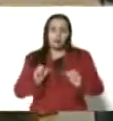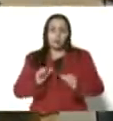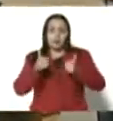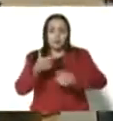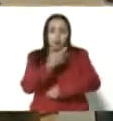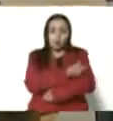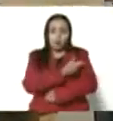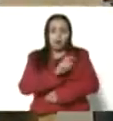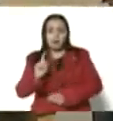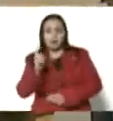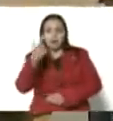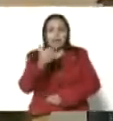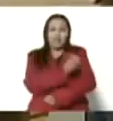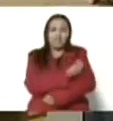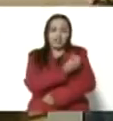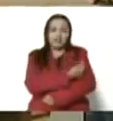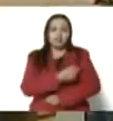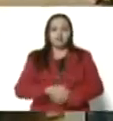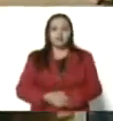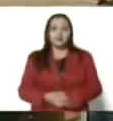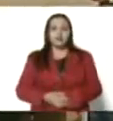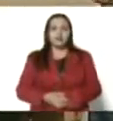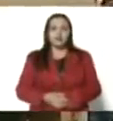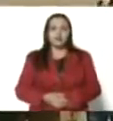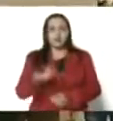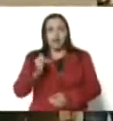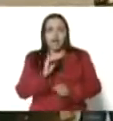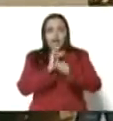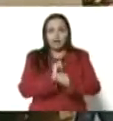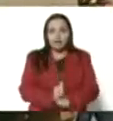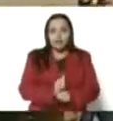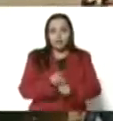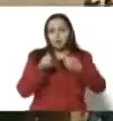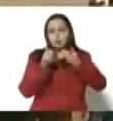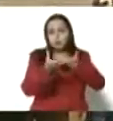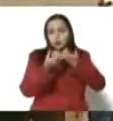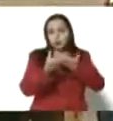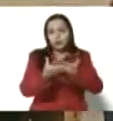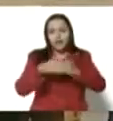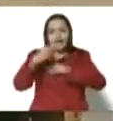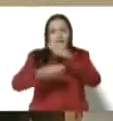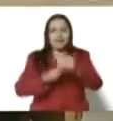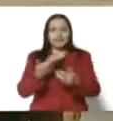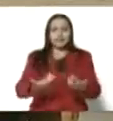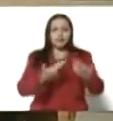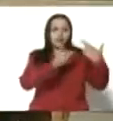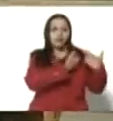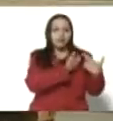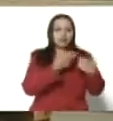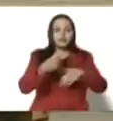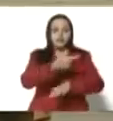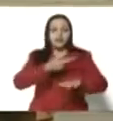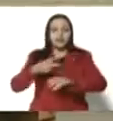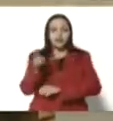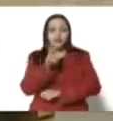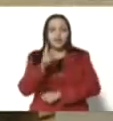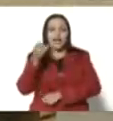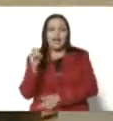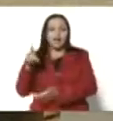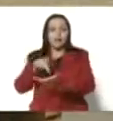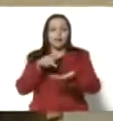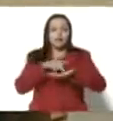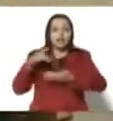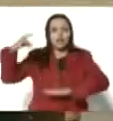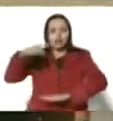a hacer las primeras inyecciones. Así que estamos a la espera de las declaraciones por parte de las autoridades venezolanas que hacen acto de presencia acá en el